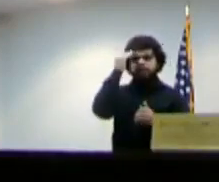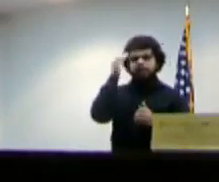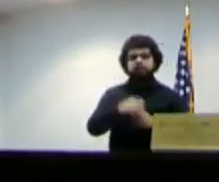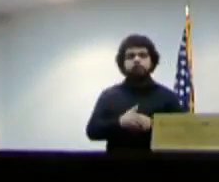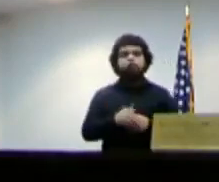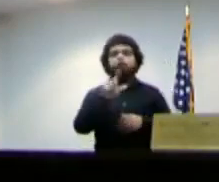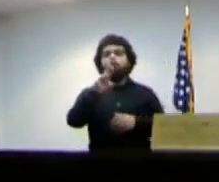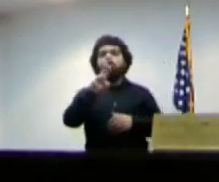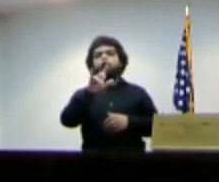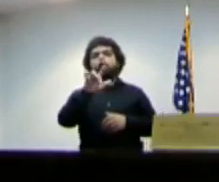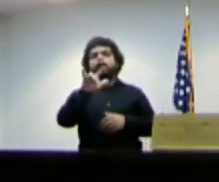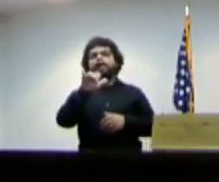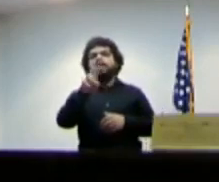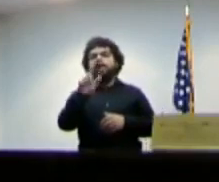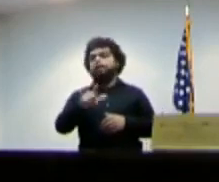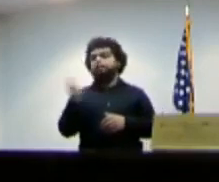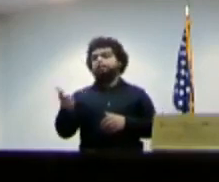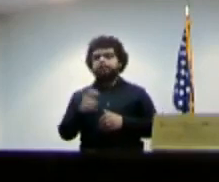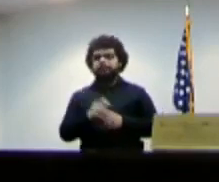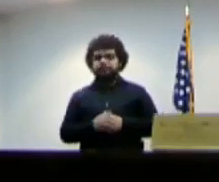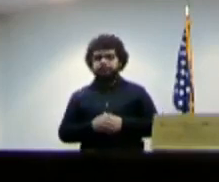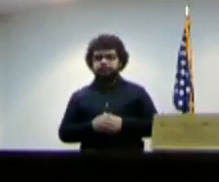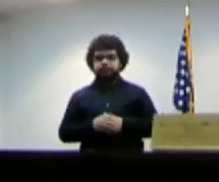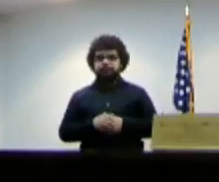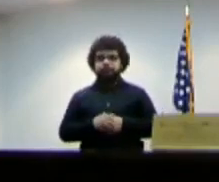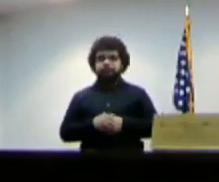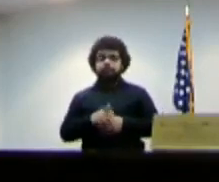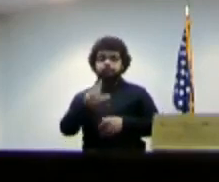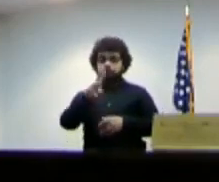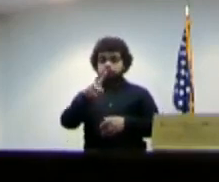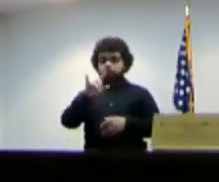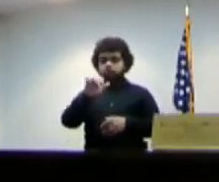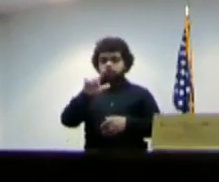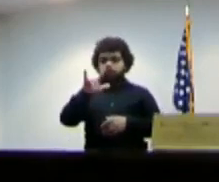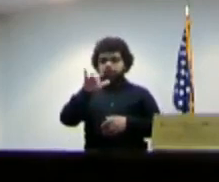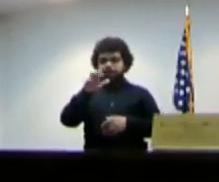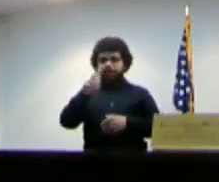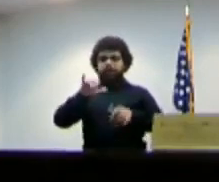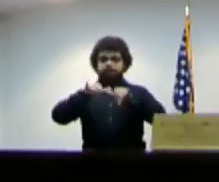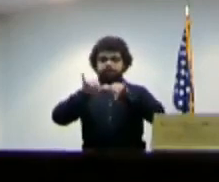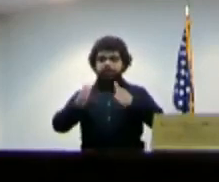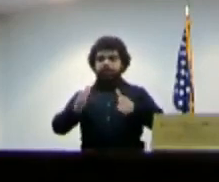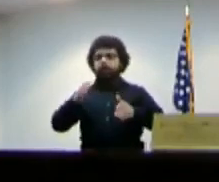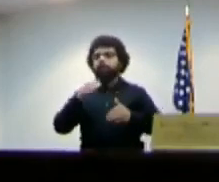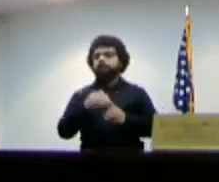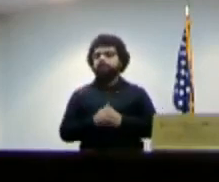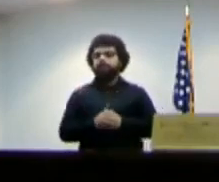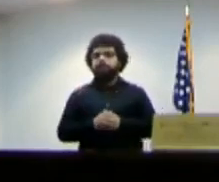identifíquese, me dice. William Ríos Mera, director de generación de la Autoridad de Energía Eléctrica de Puerto Rico.